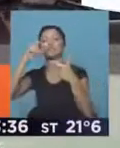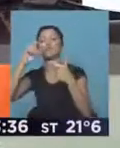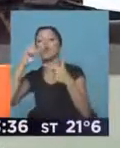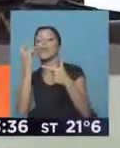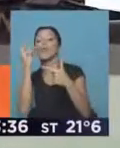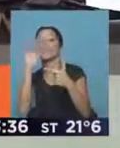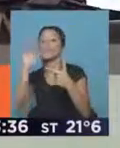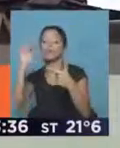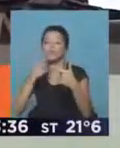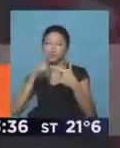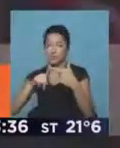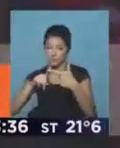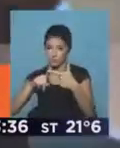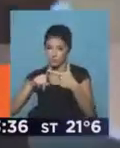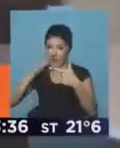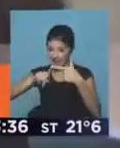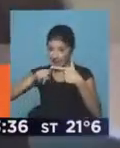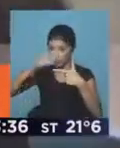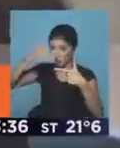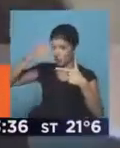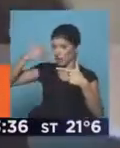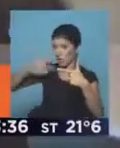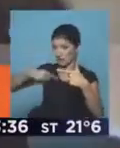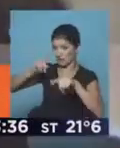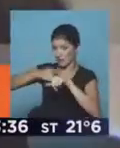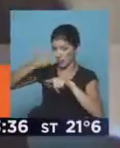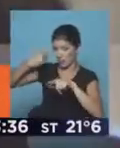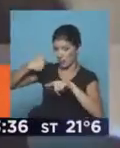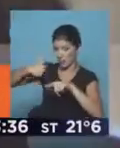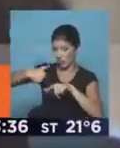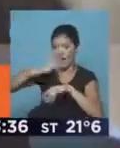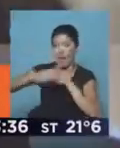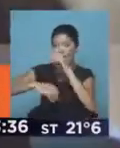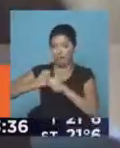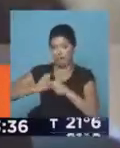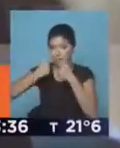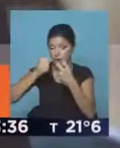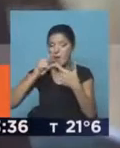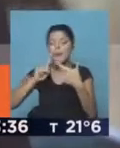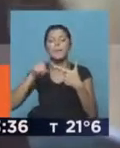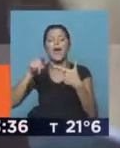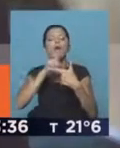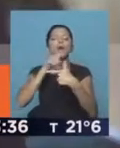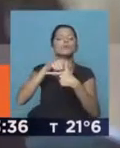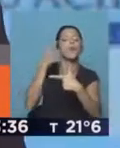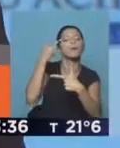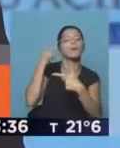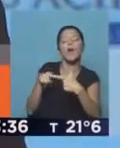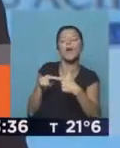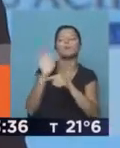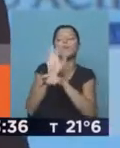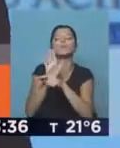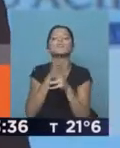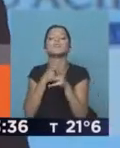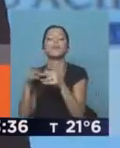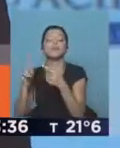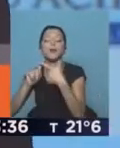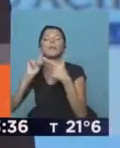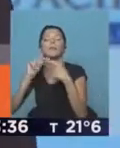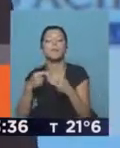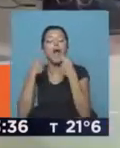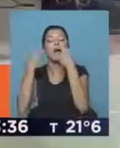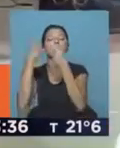han cobrado relevancia últimamente, no solo porque son considerados terroristas dentro de Turquía, sino porque han apoyado a